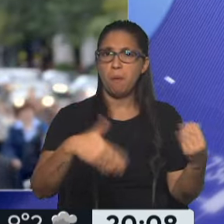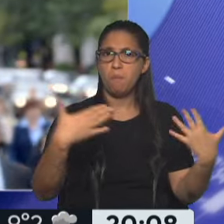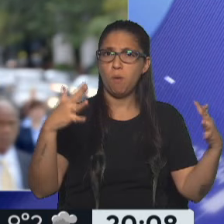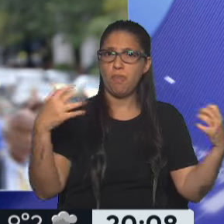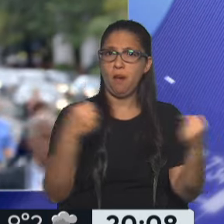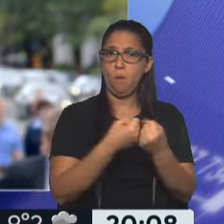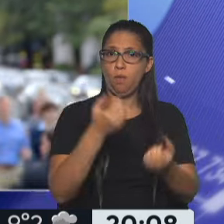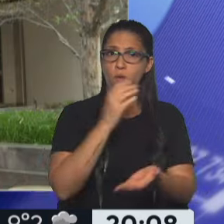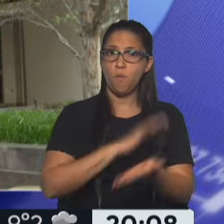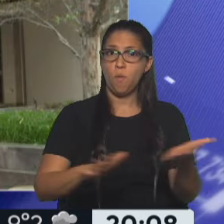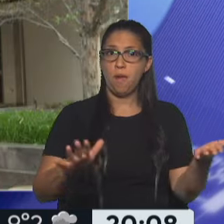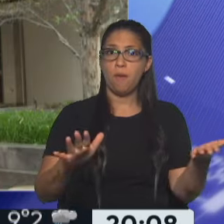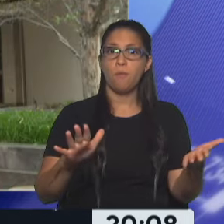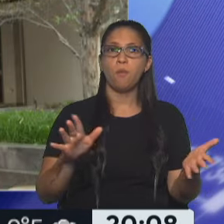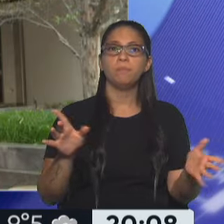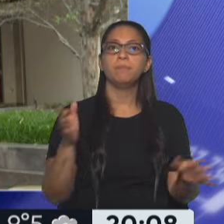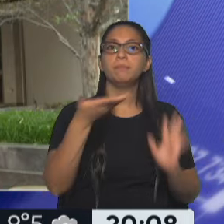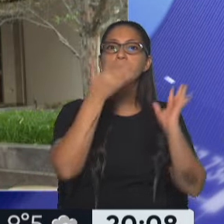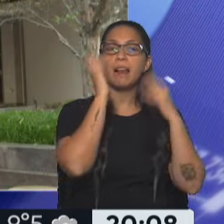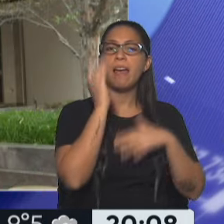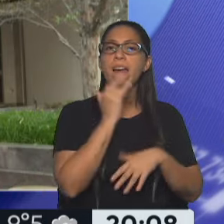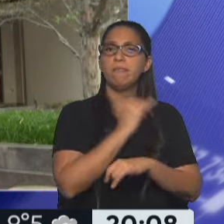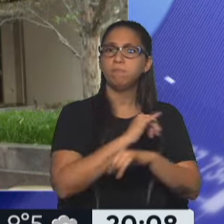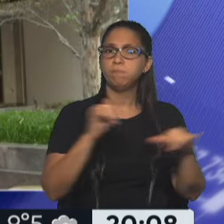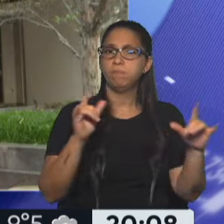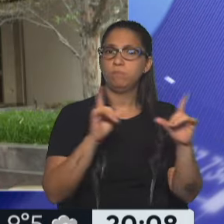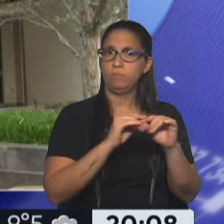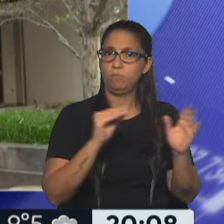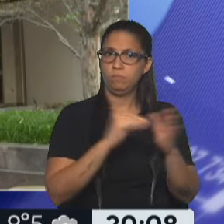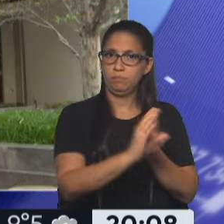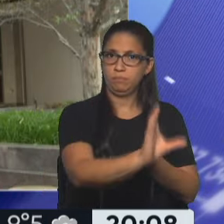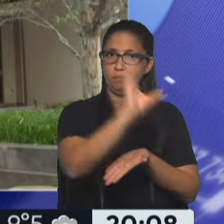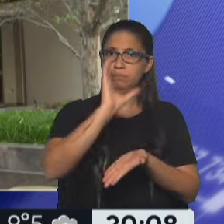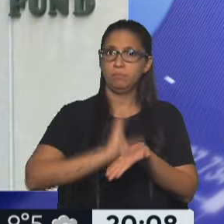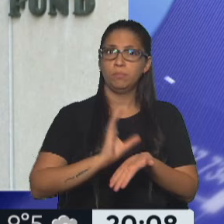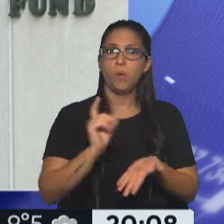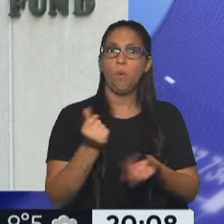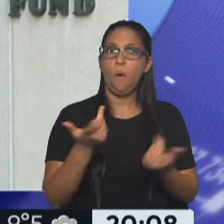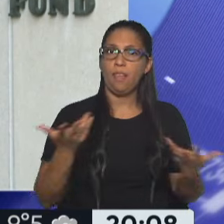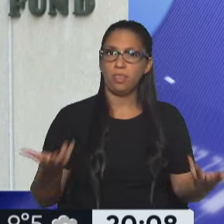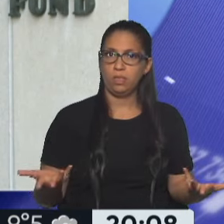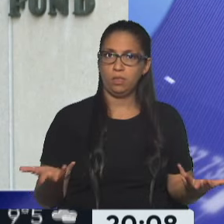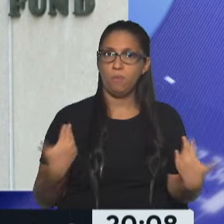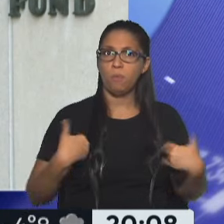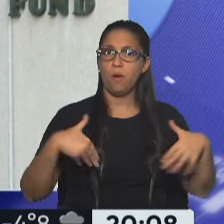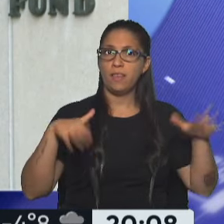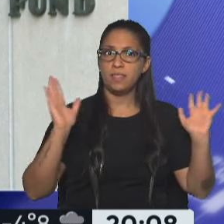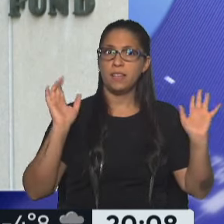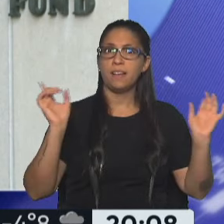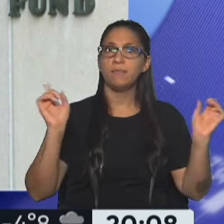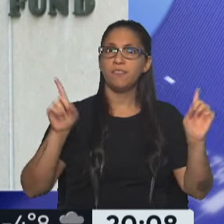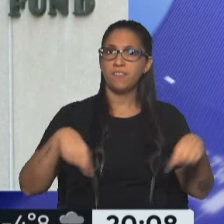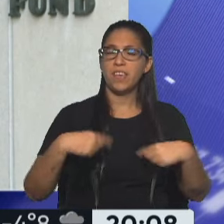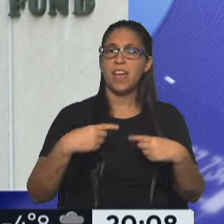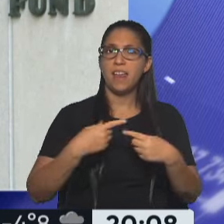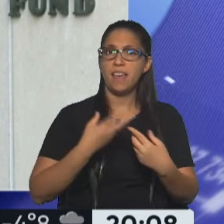mismo momento que Milei confirmaba cuál sería el monto del desembolso con el cual podrían levantar las restricciones a